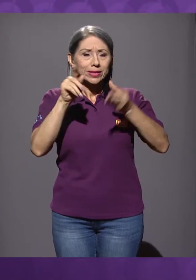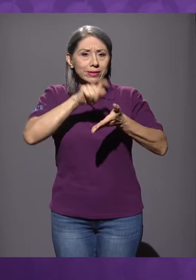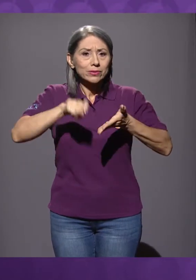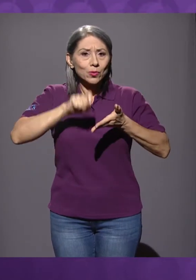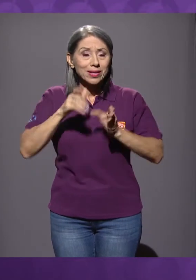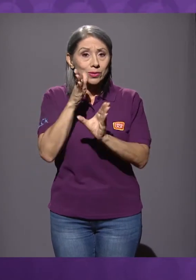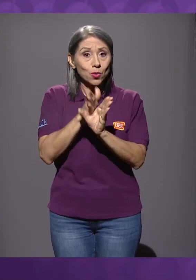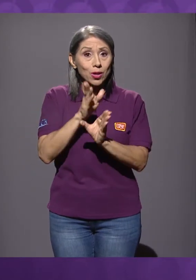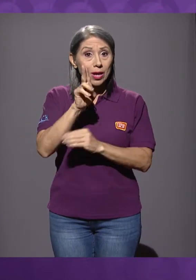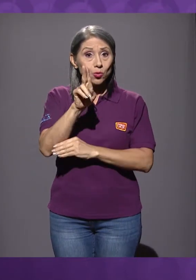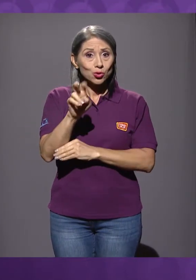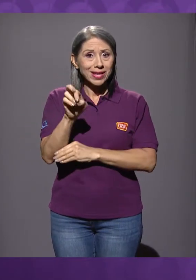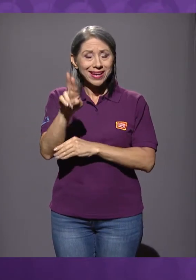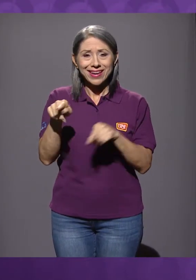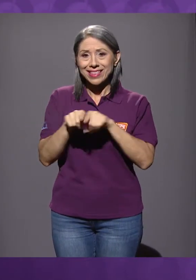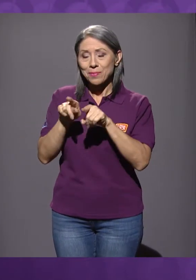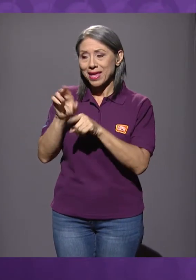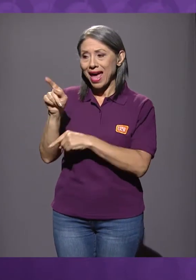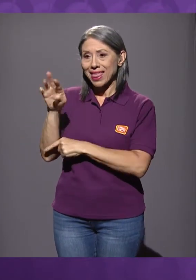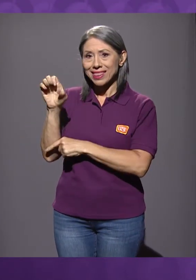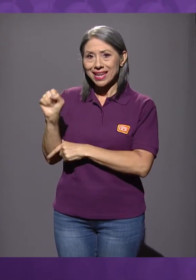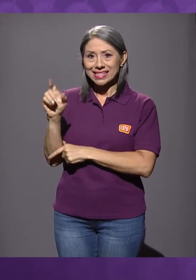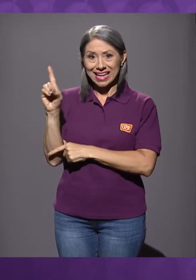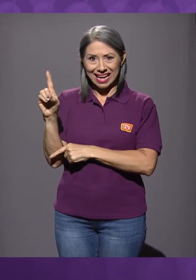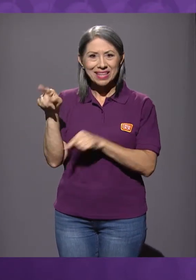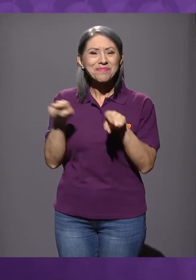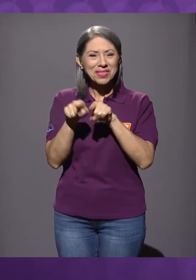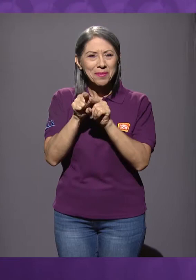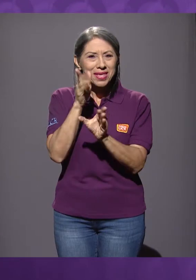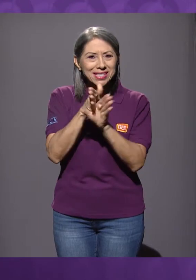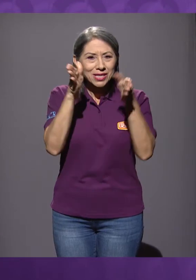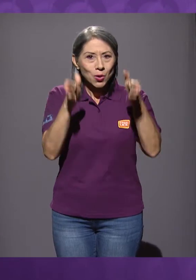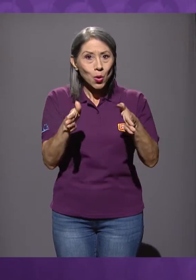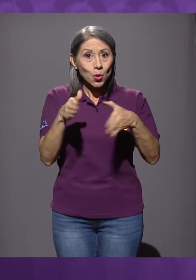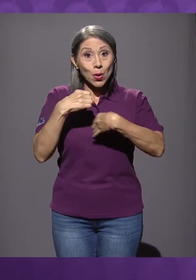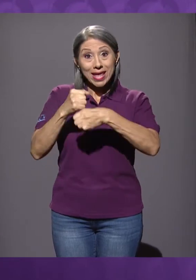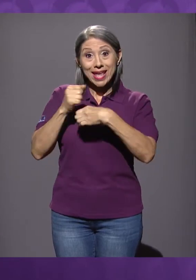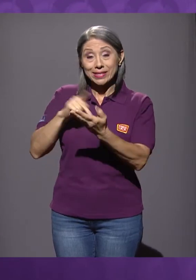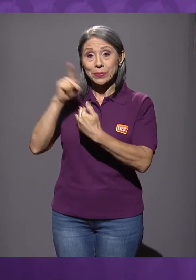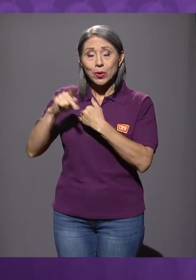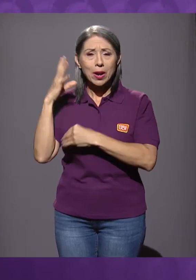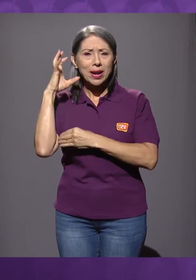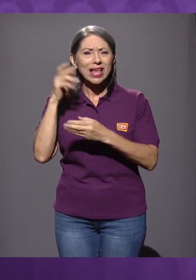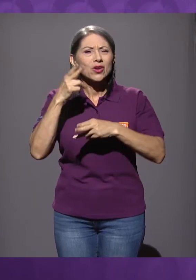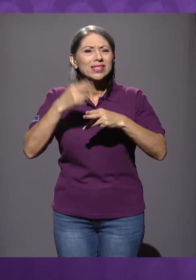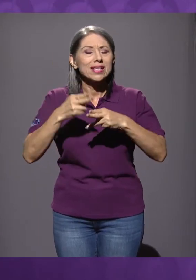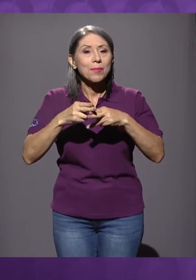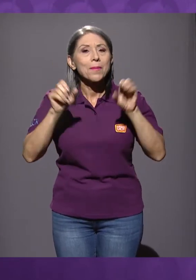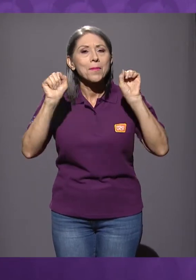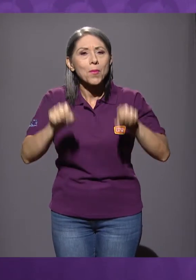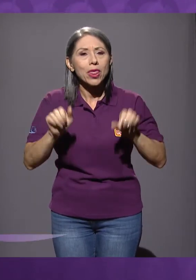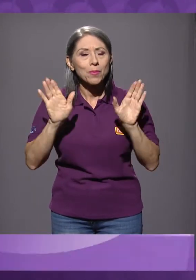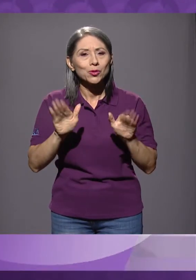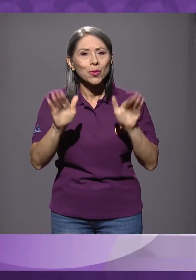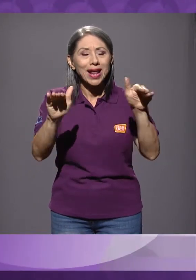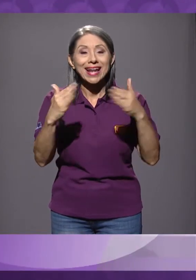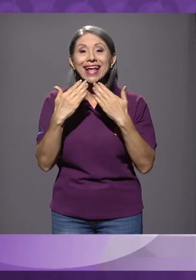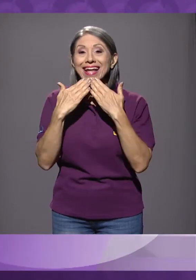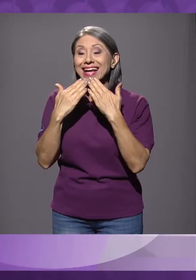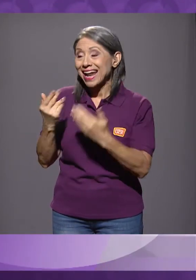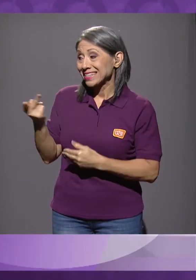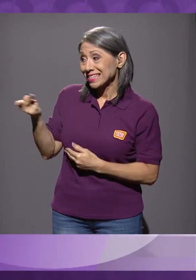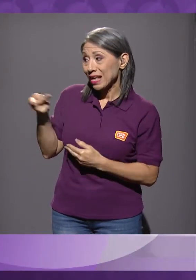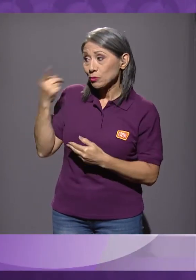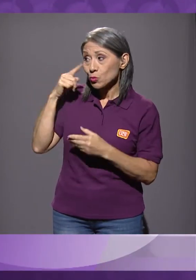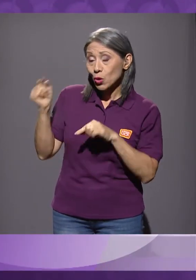de Psicología de la UCR, y también Andrés Dinarte, psicólogo y también productor del programa de radio Podemos Volar. Muchas gracias, Adriana